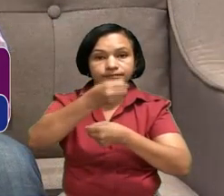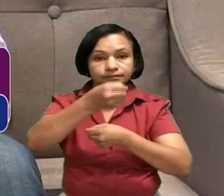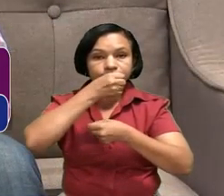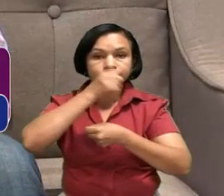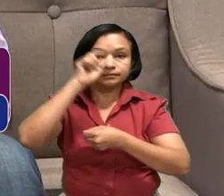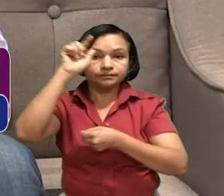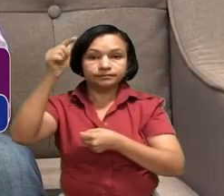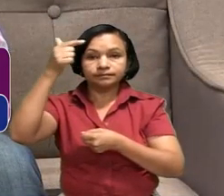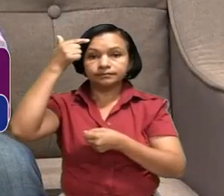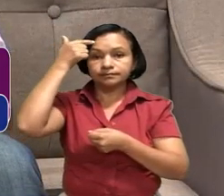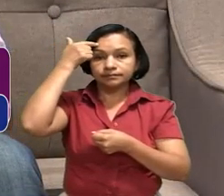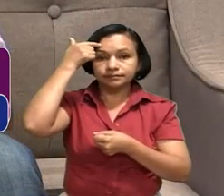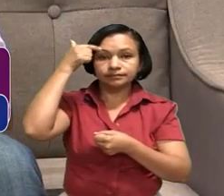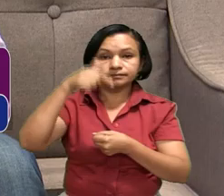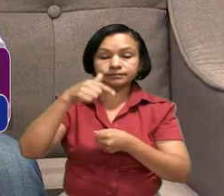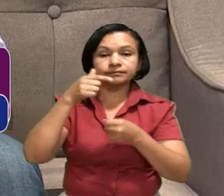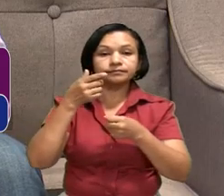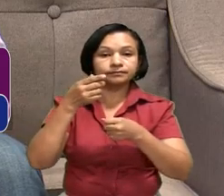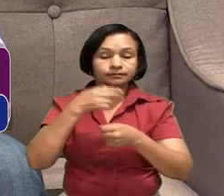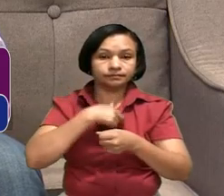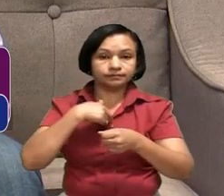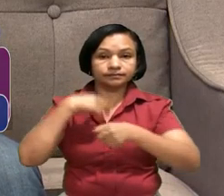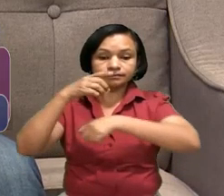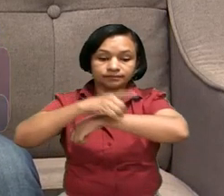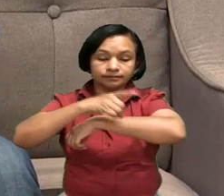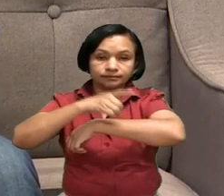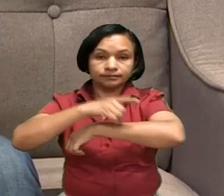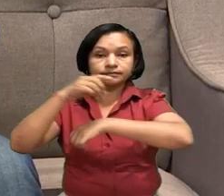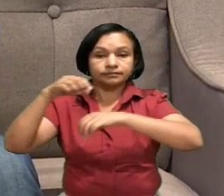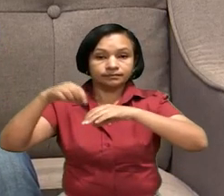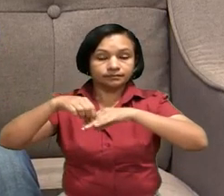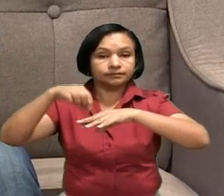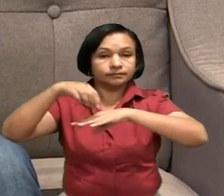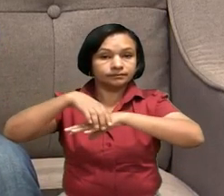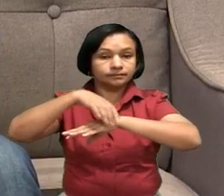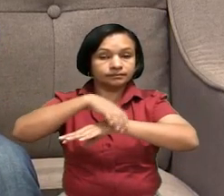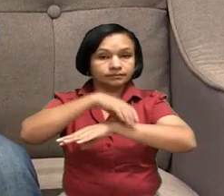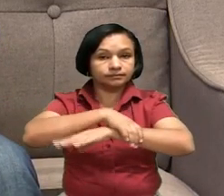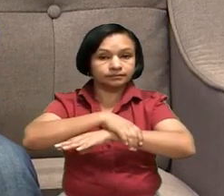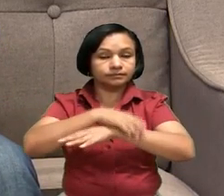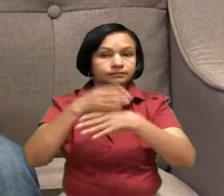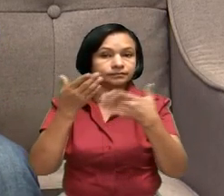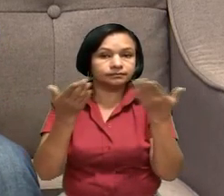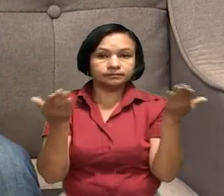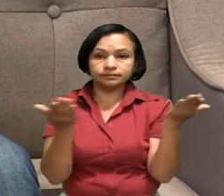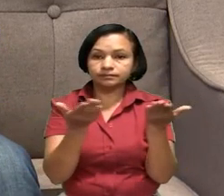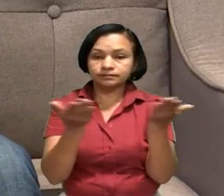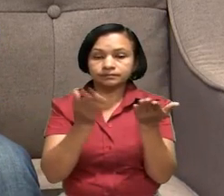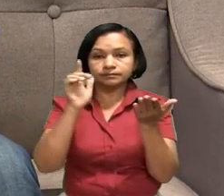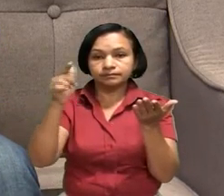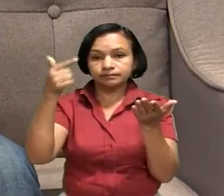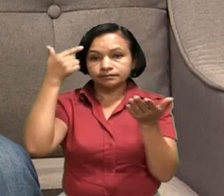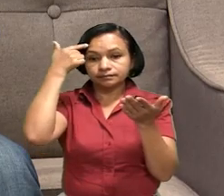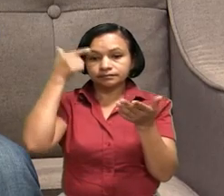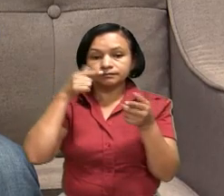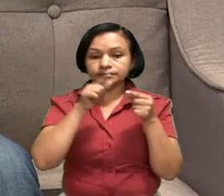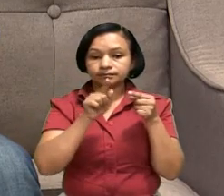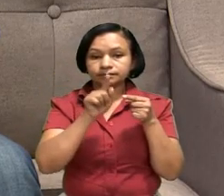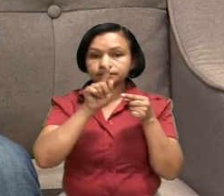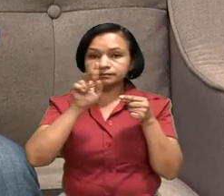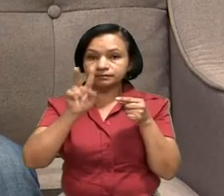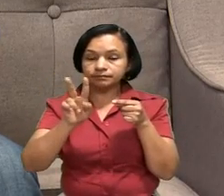gobierno como el que preside el comandante a neil la compañera rosario medios dentro de un gobierno que el cual tiene